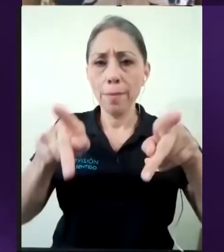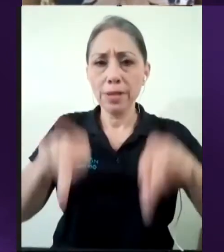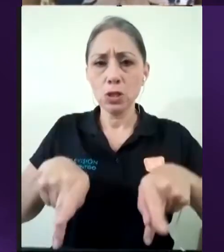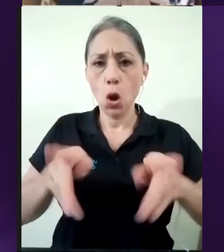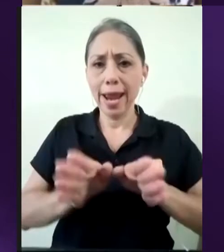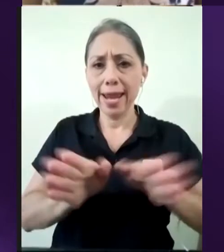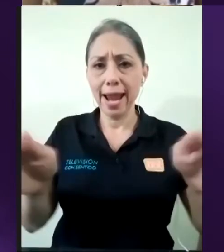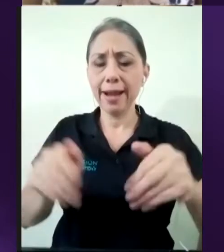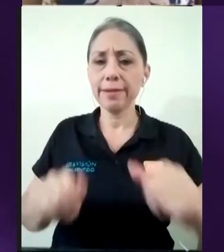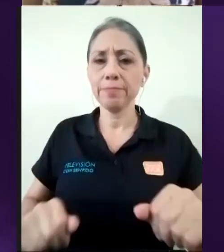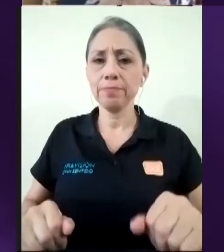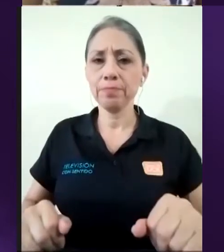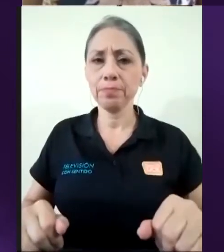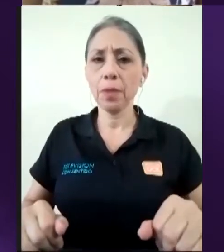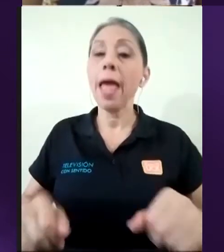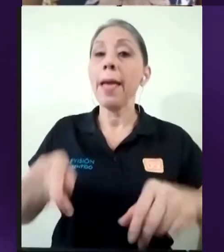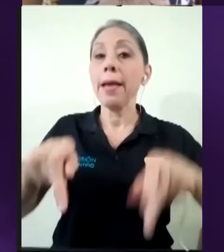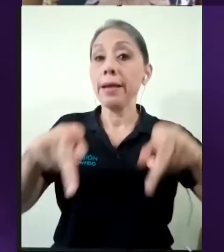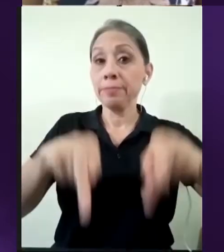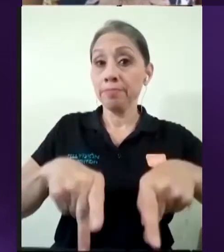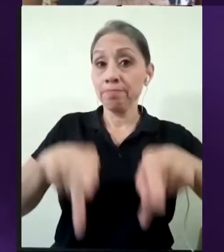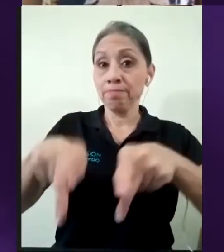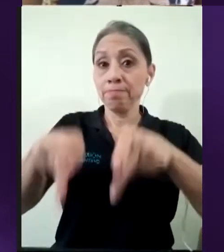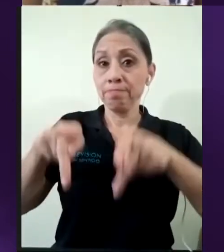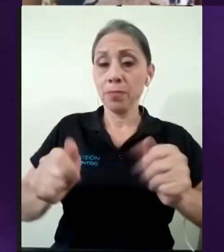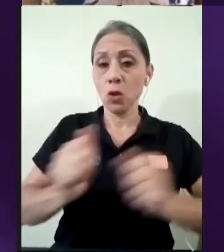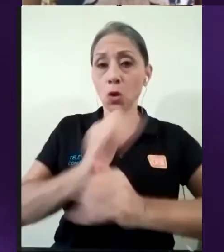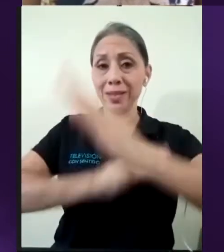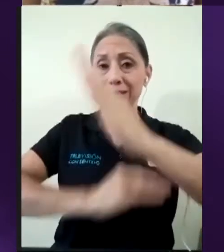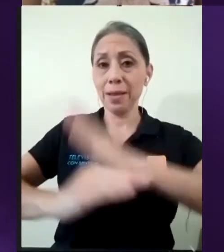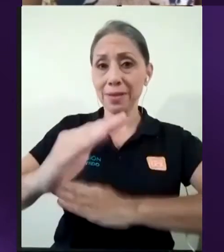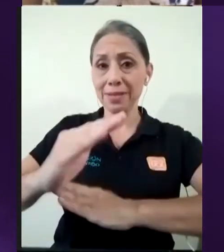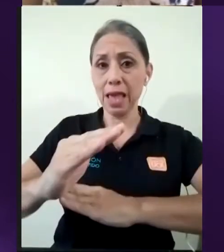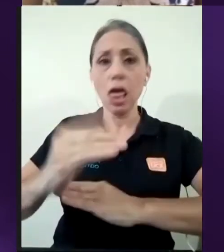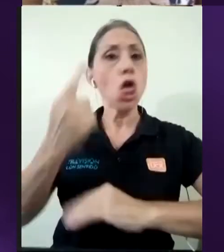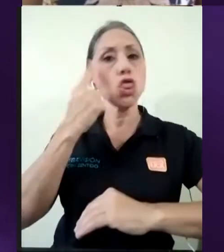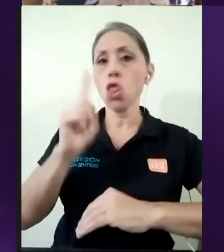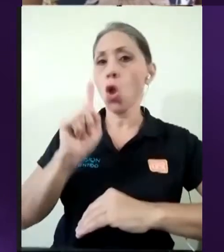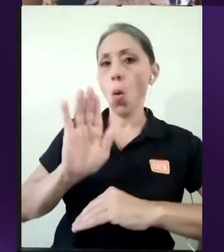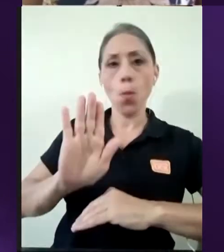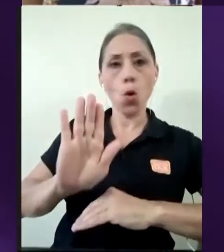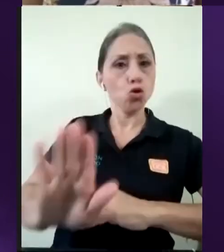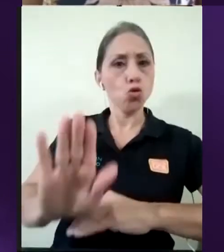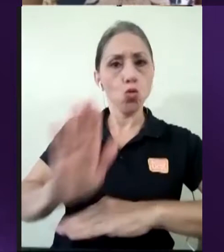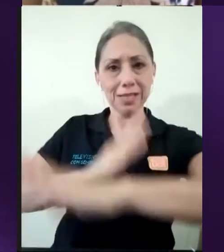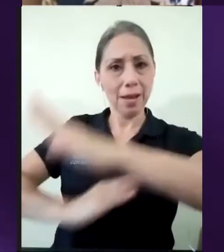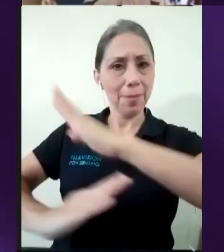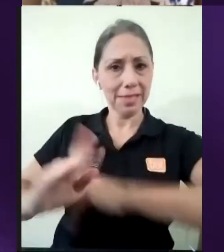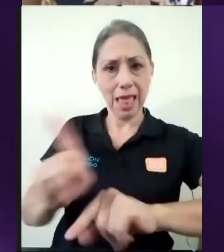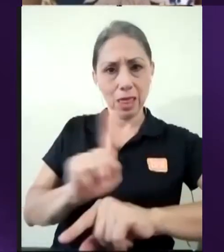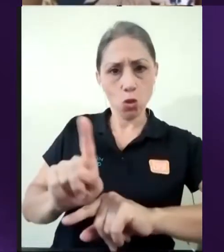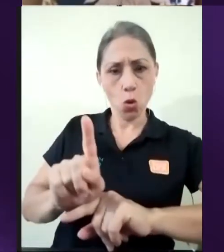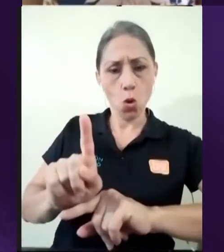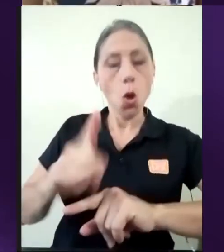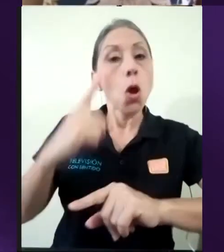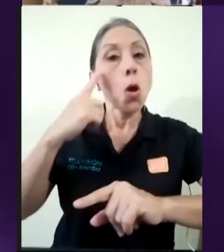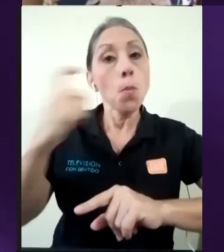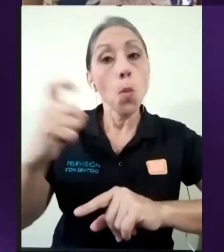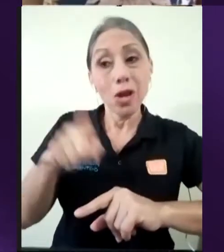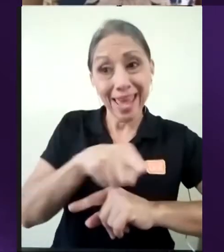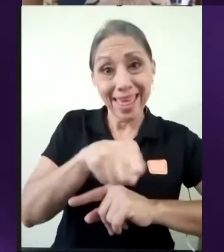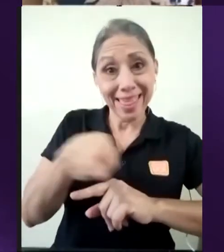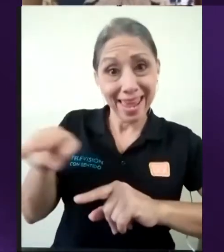Precisamente las personas con discapacidad, no por su discapacidad, sino porque muchas y muchos de